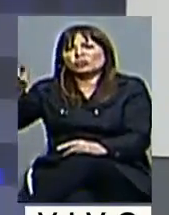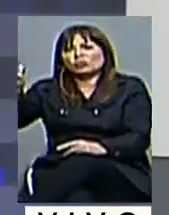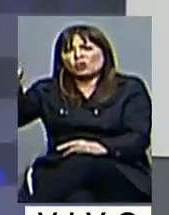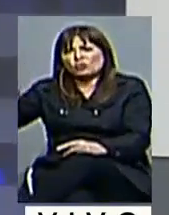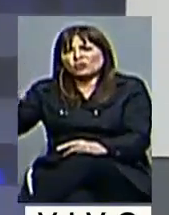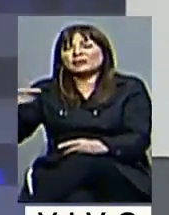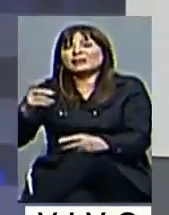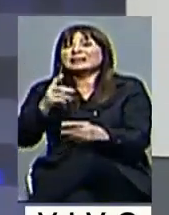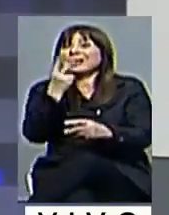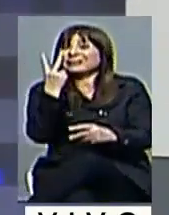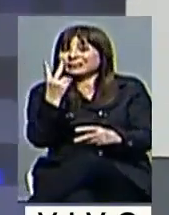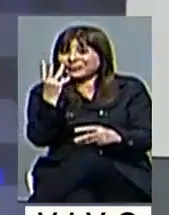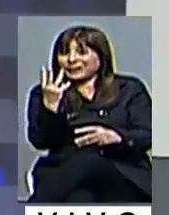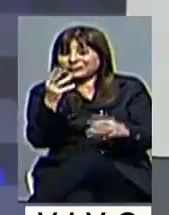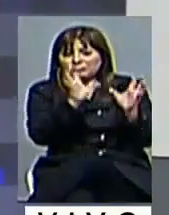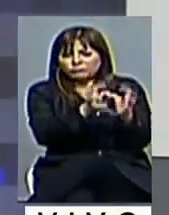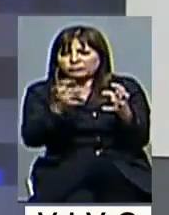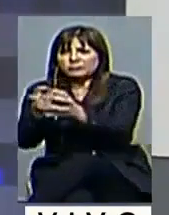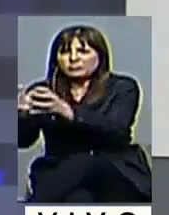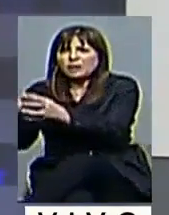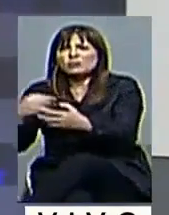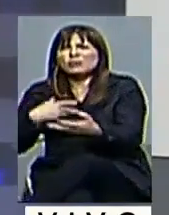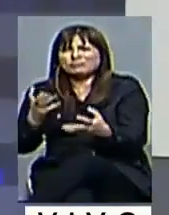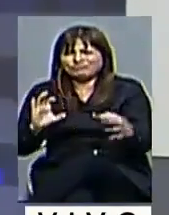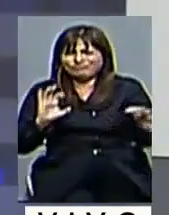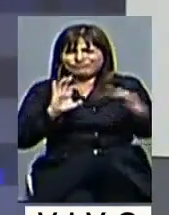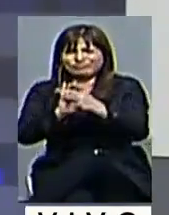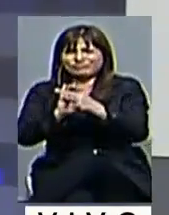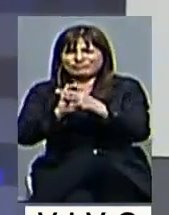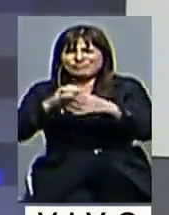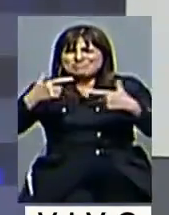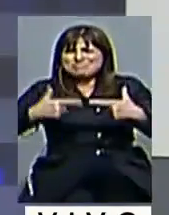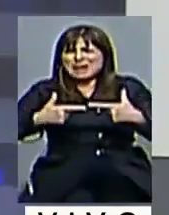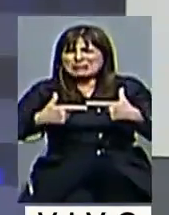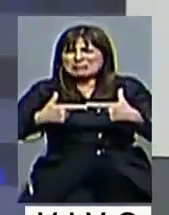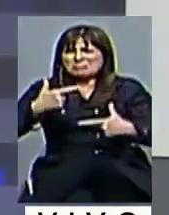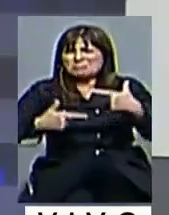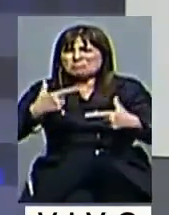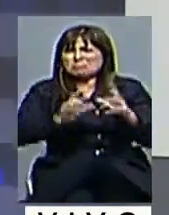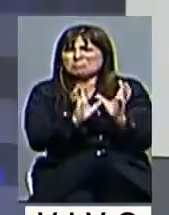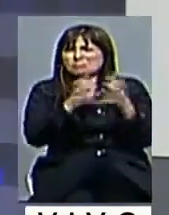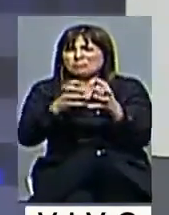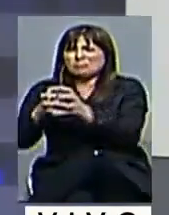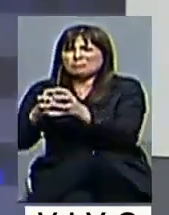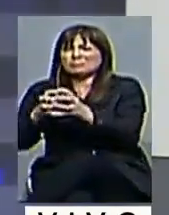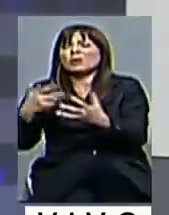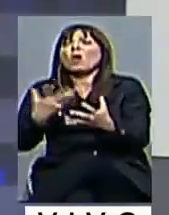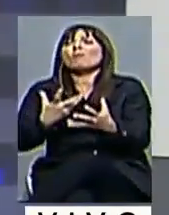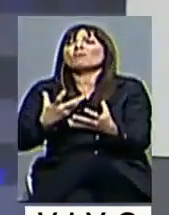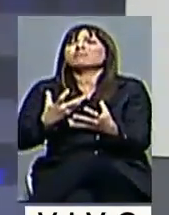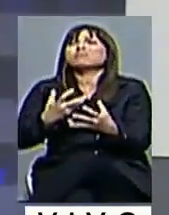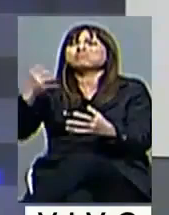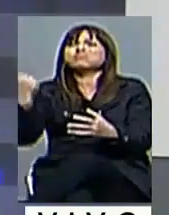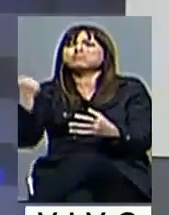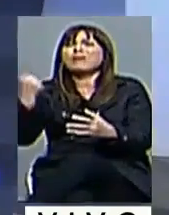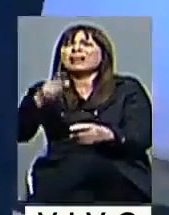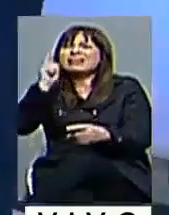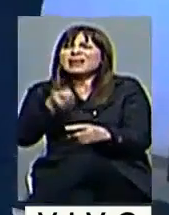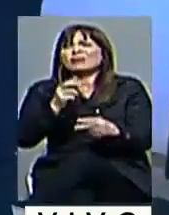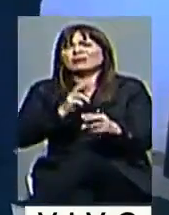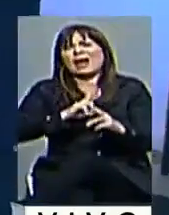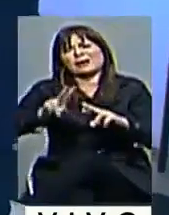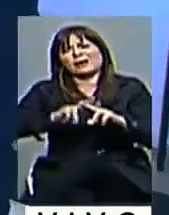se corresponden completamente con los partidos. Entonces ahí hay una complejidad que el presidente tiene que resolver para enfilar su gobierno.